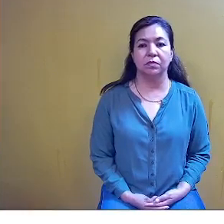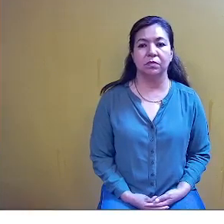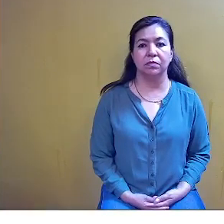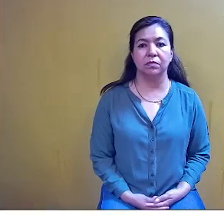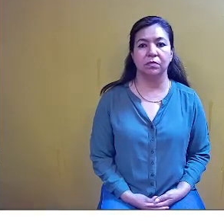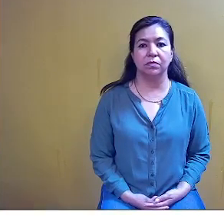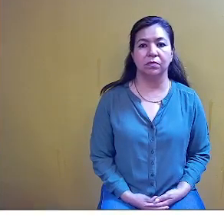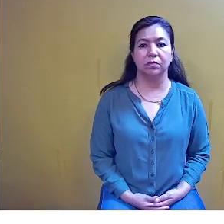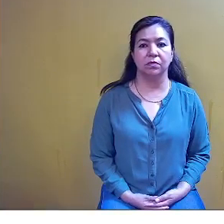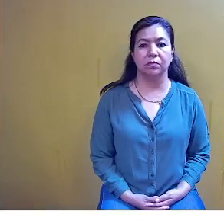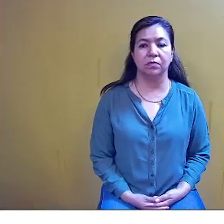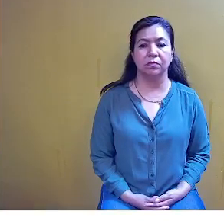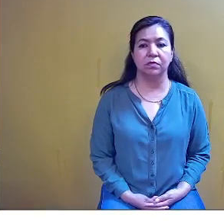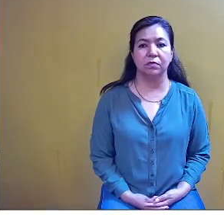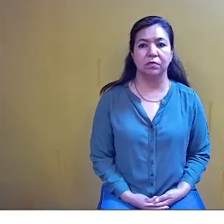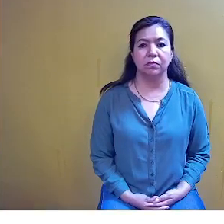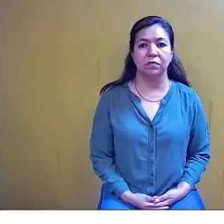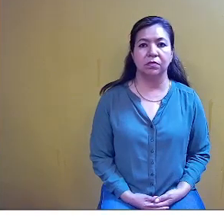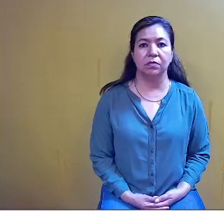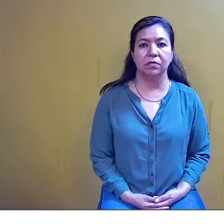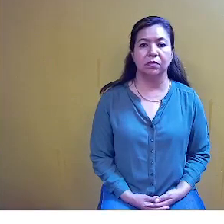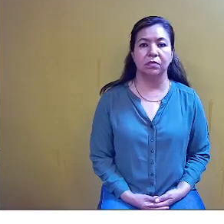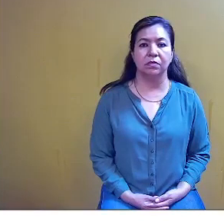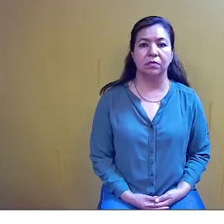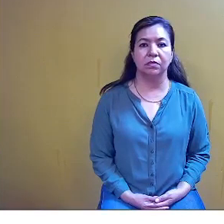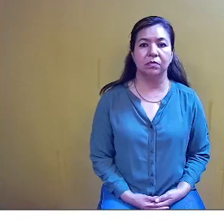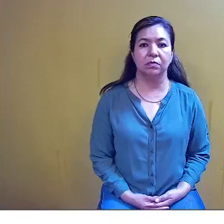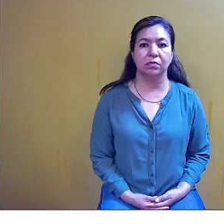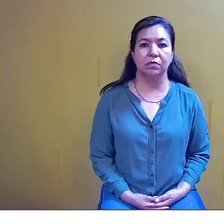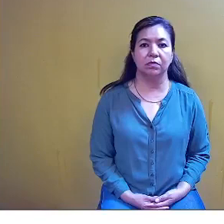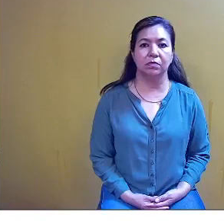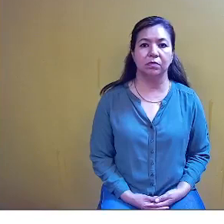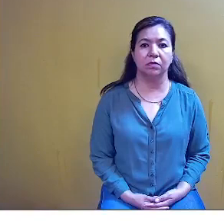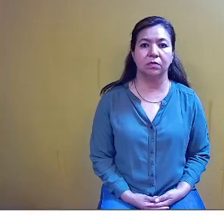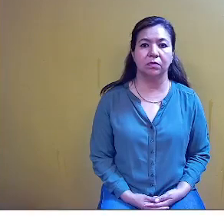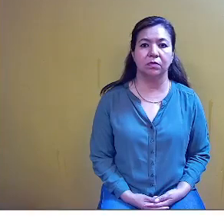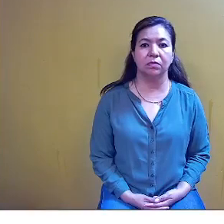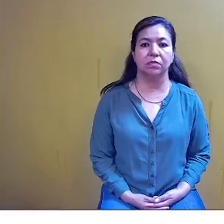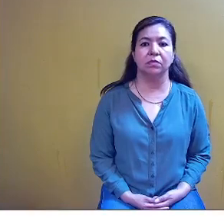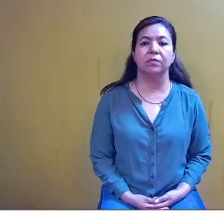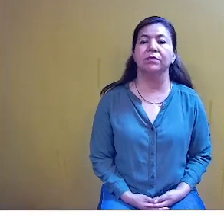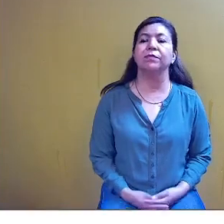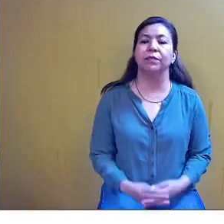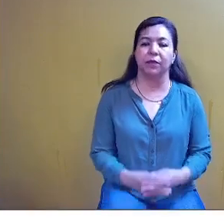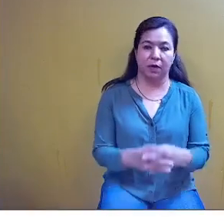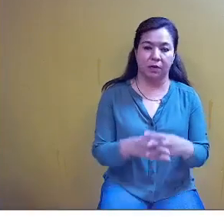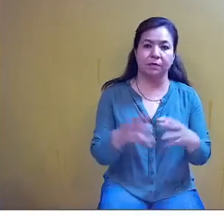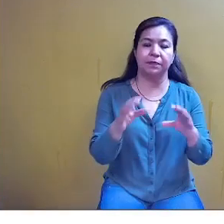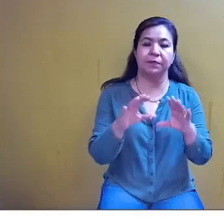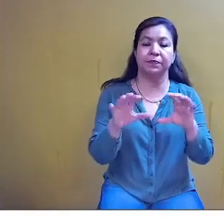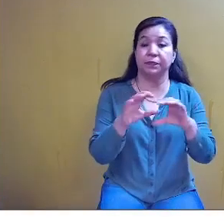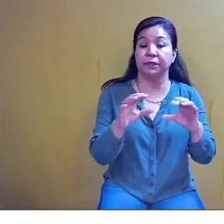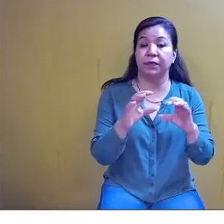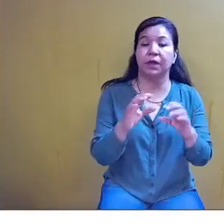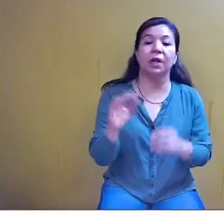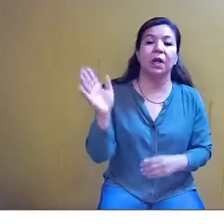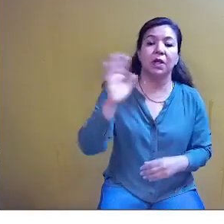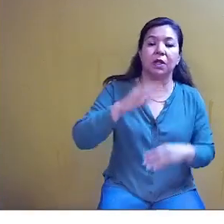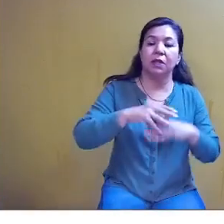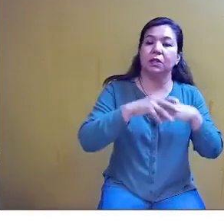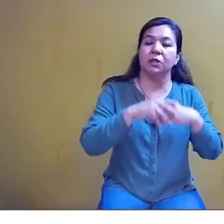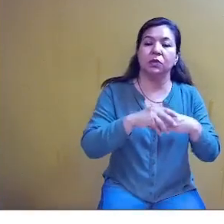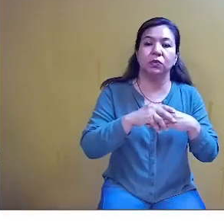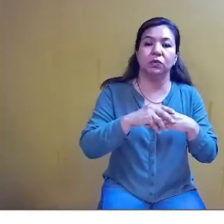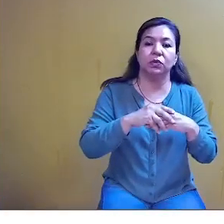presencial. Agradezco a quienes nos siguen a través de nuestras plataformas digitales. Saludo cordialmente a